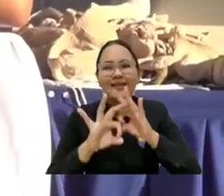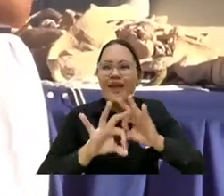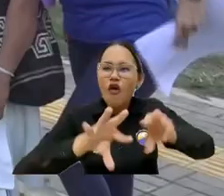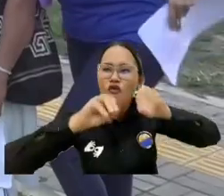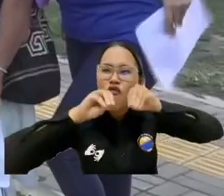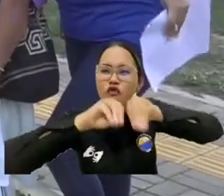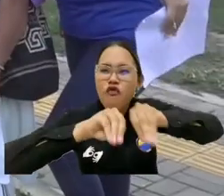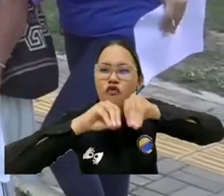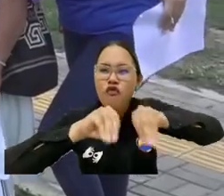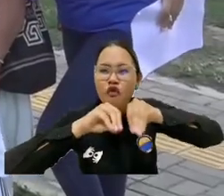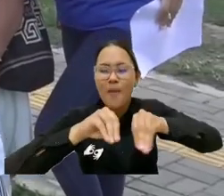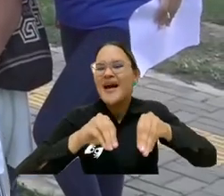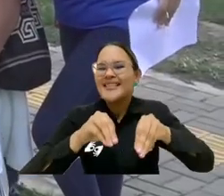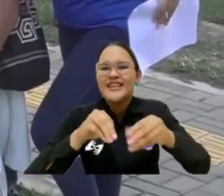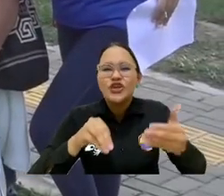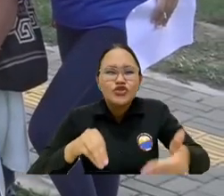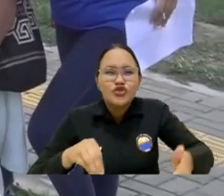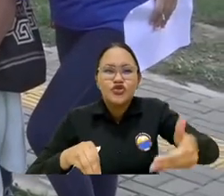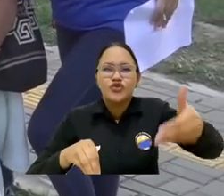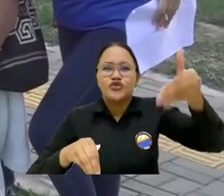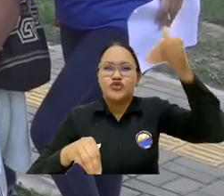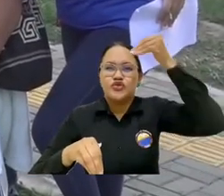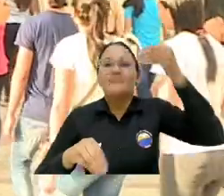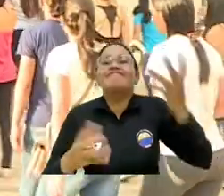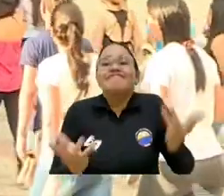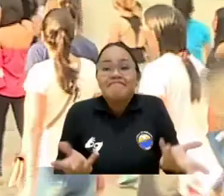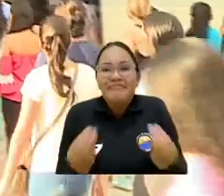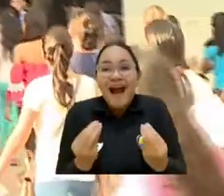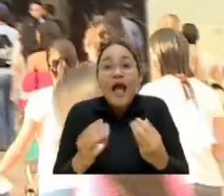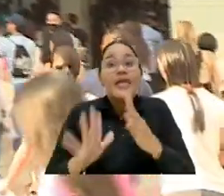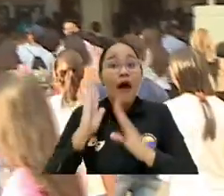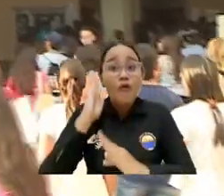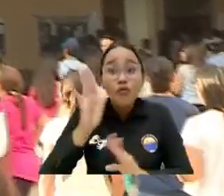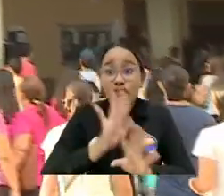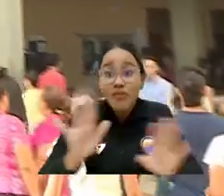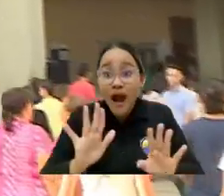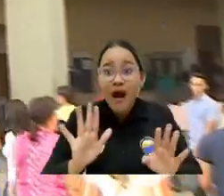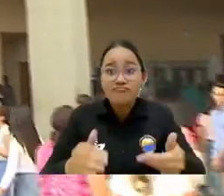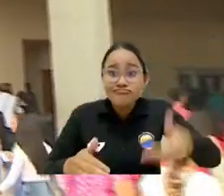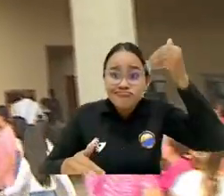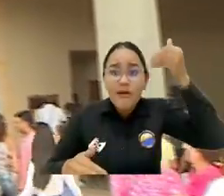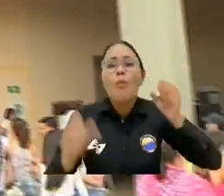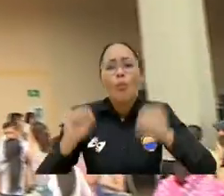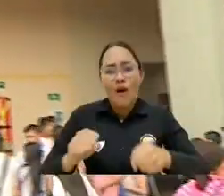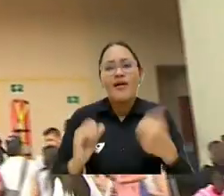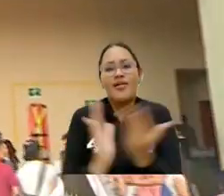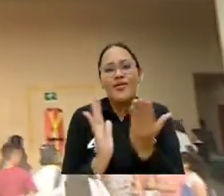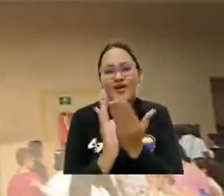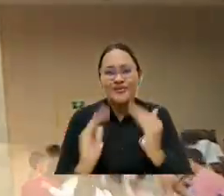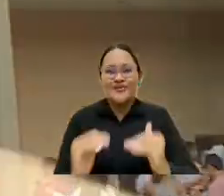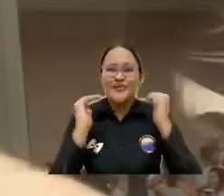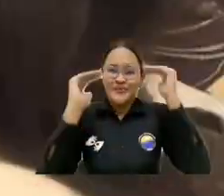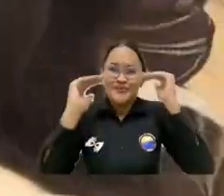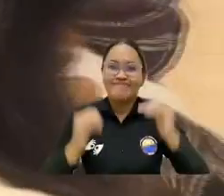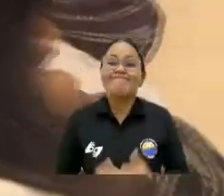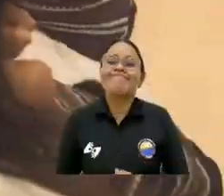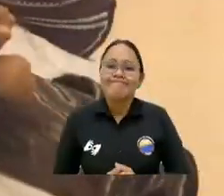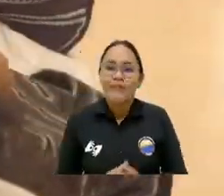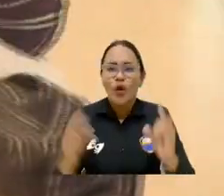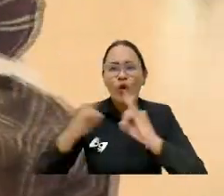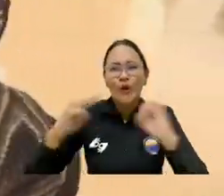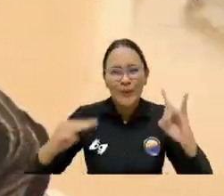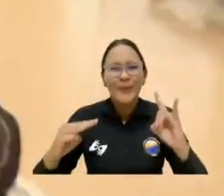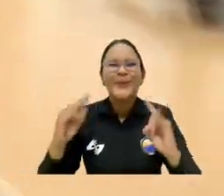formar desde los niveles precedentes a aquellos estudiantes para que puedan acceder a la educación superior. Uni